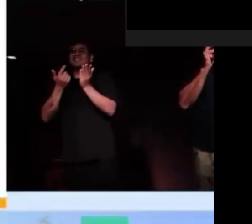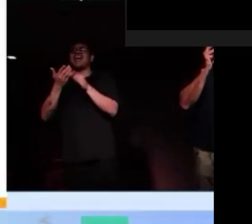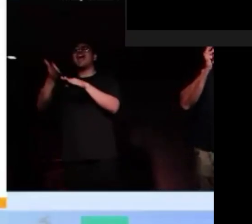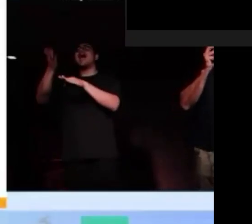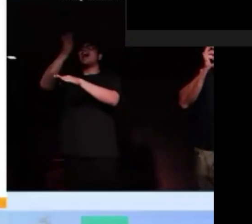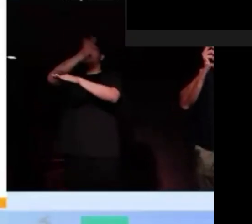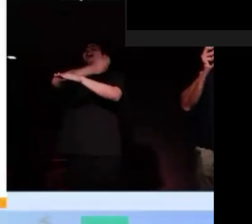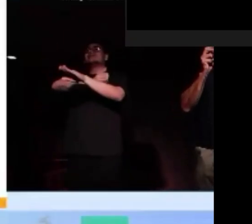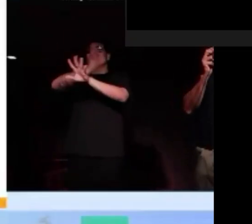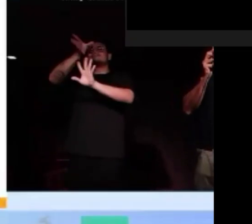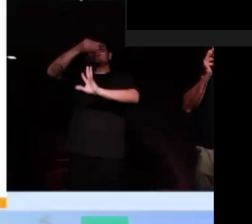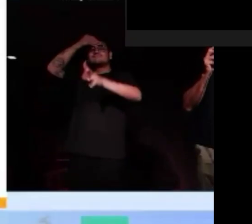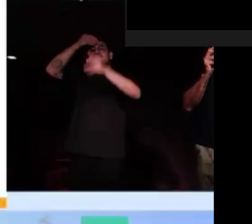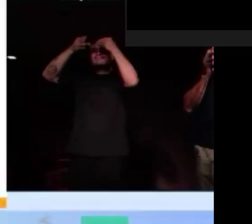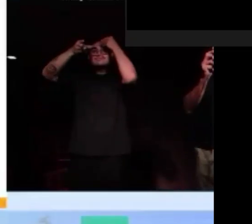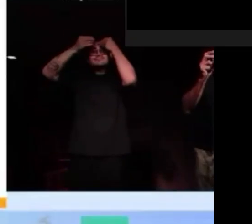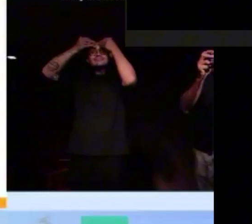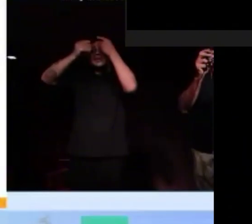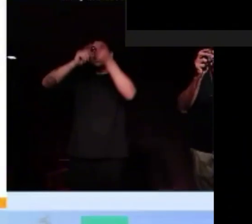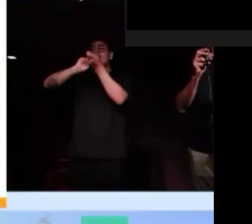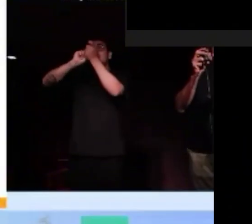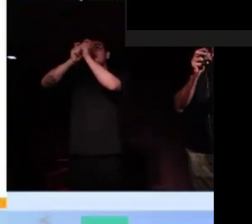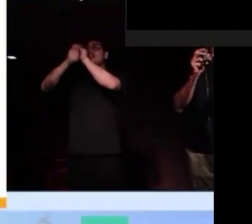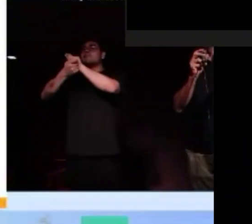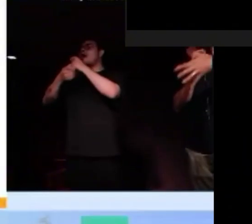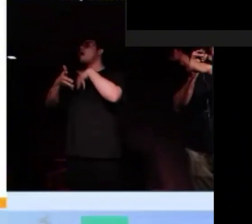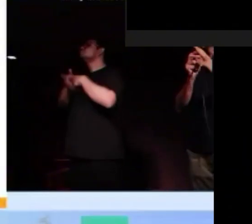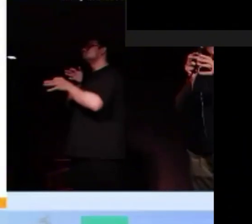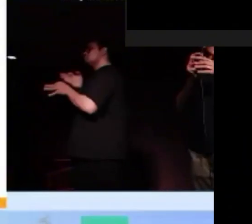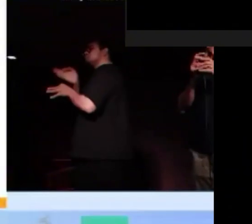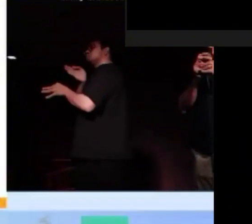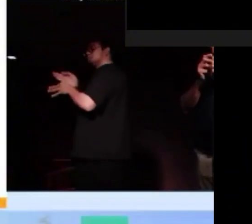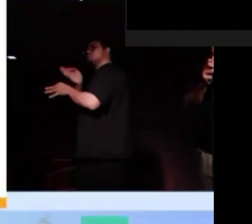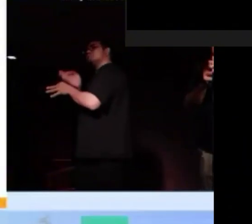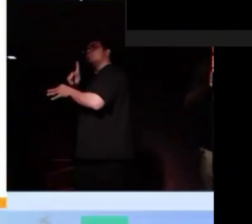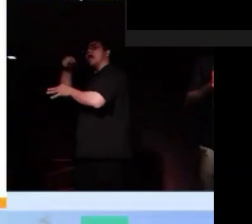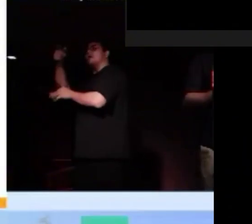meses antes, ahora ellos enseñaban lo que habían aprendido a otras personas.